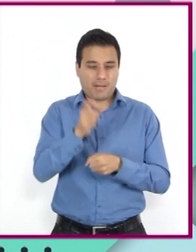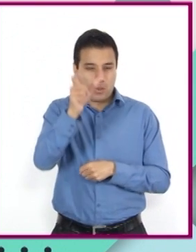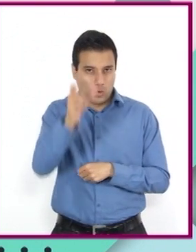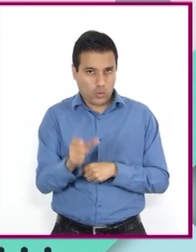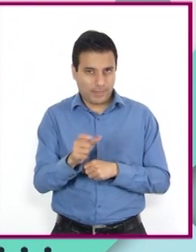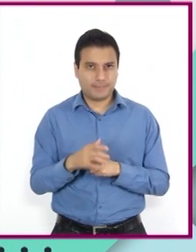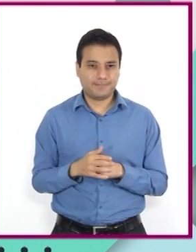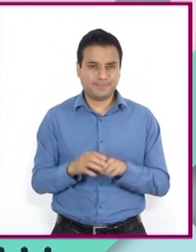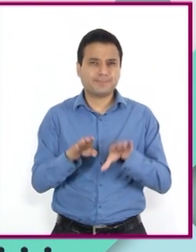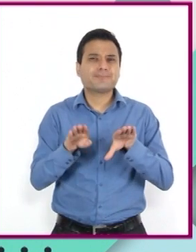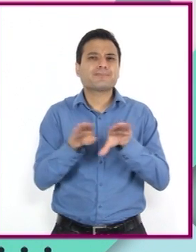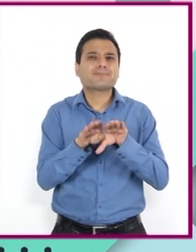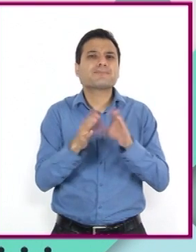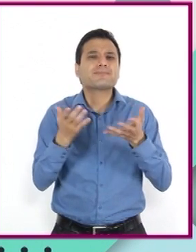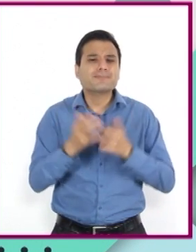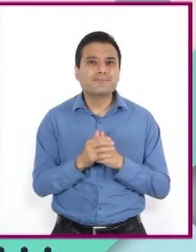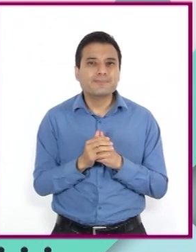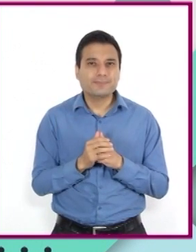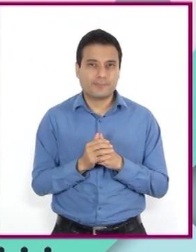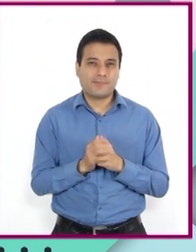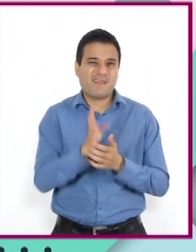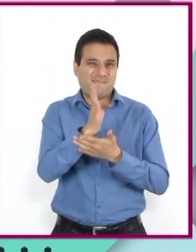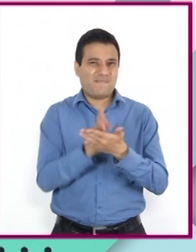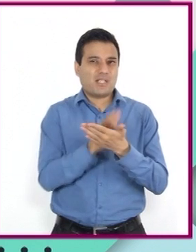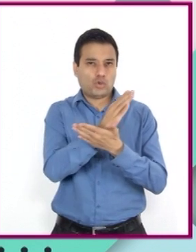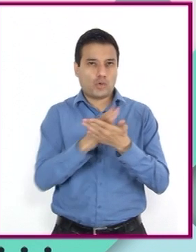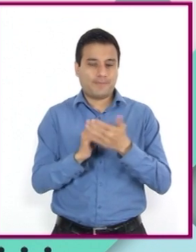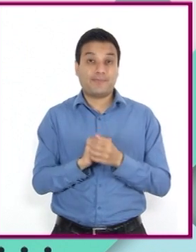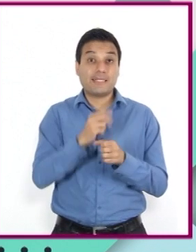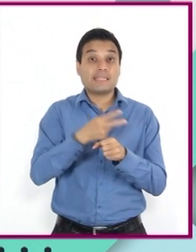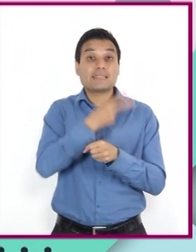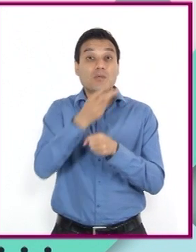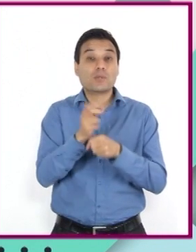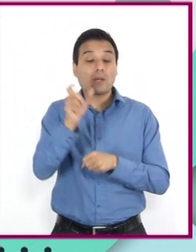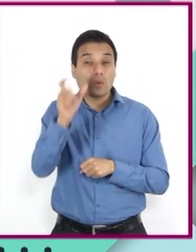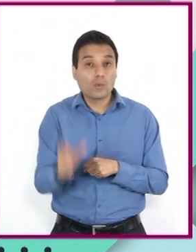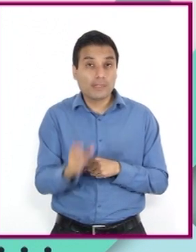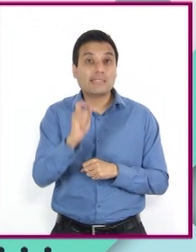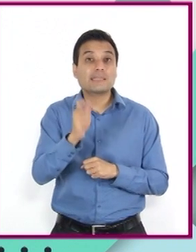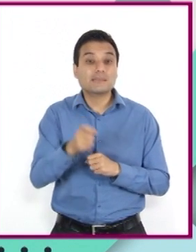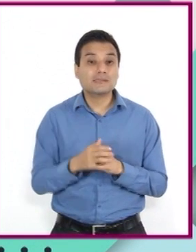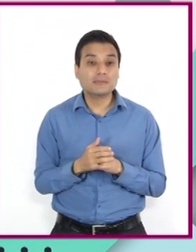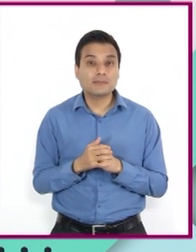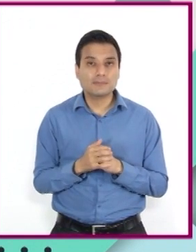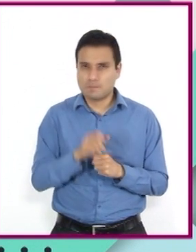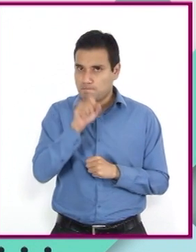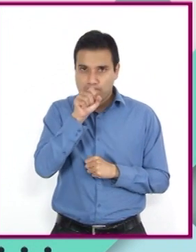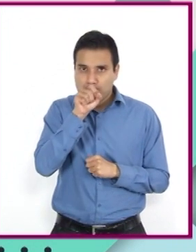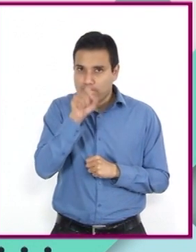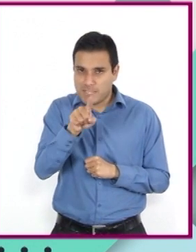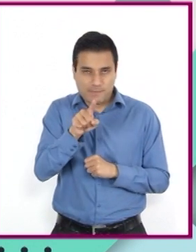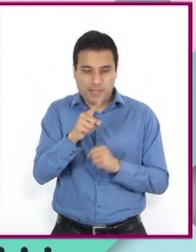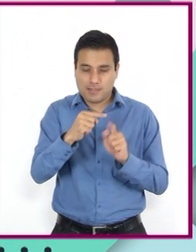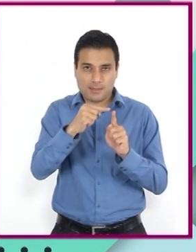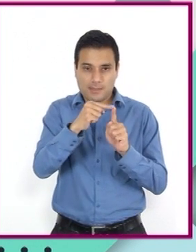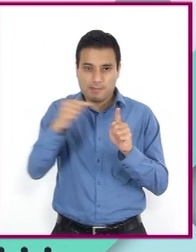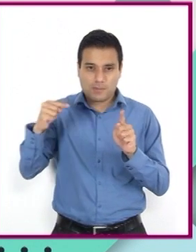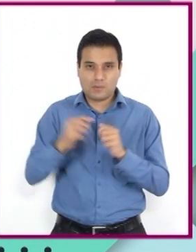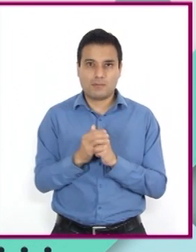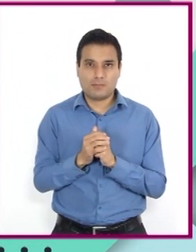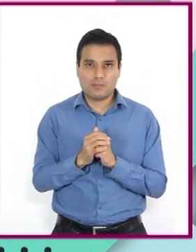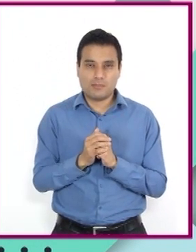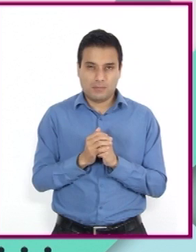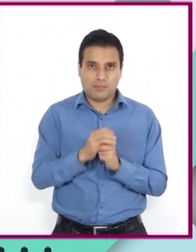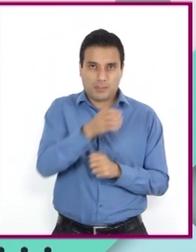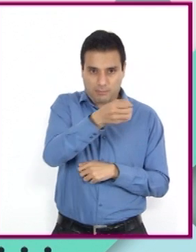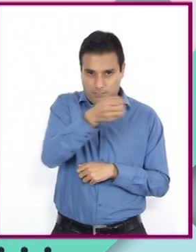aparecen indicadas en forma de fracción. En la segunda columna aparecen las mismas divisiones en forma